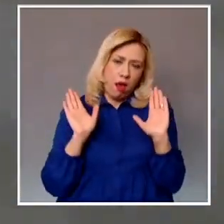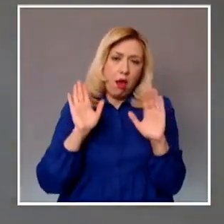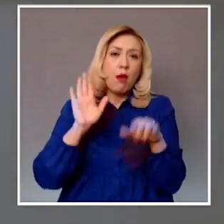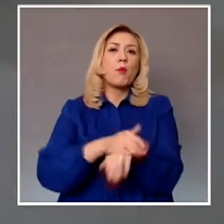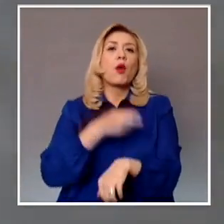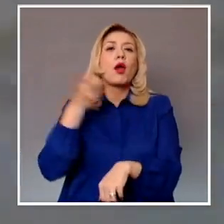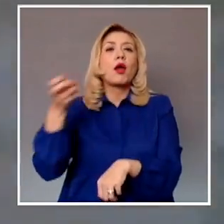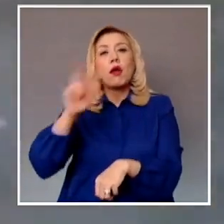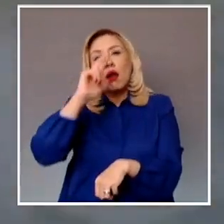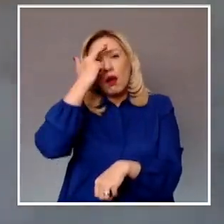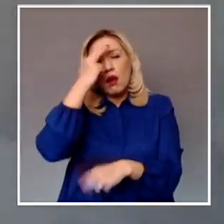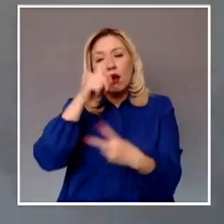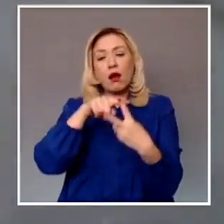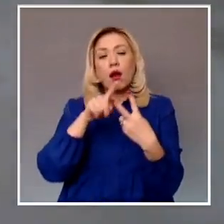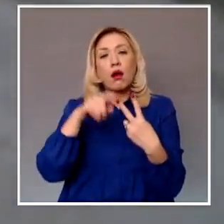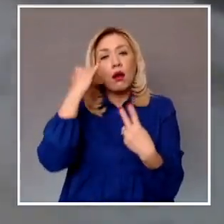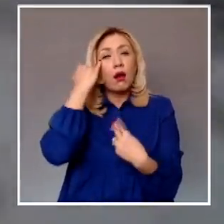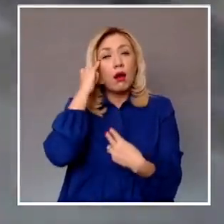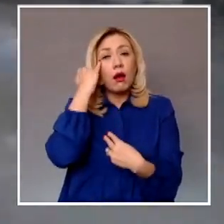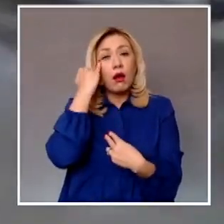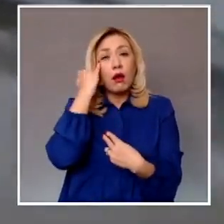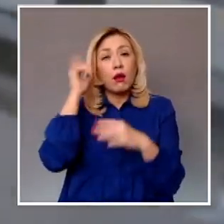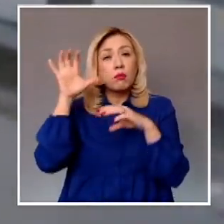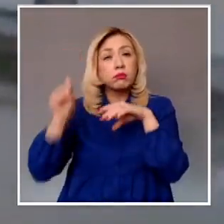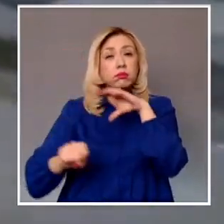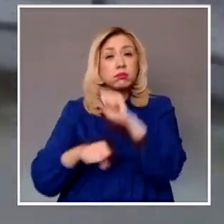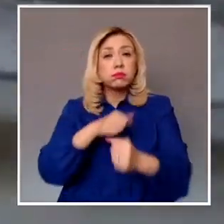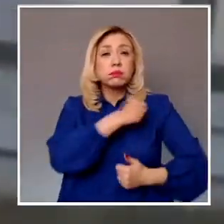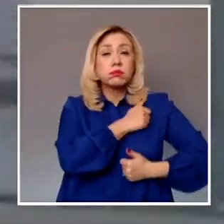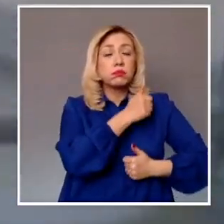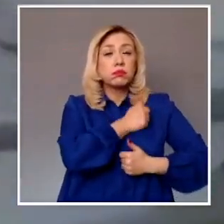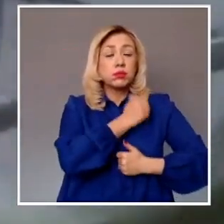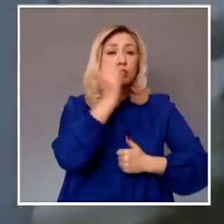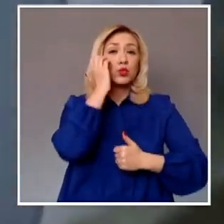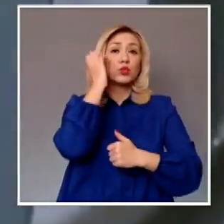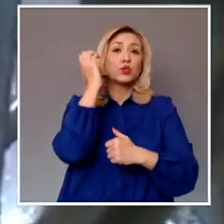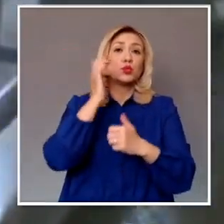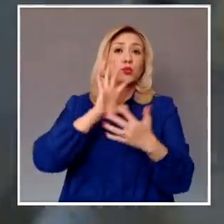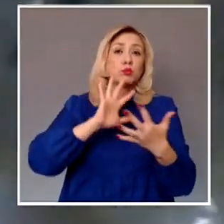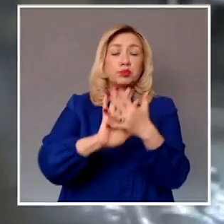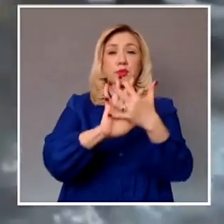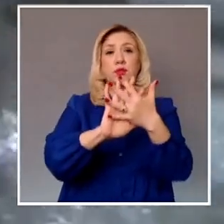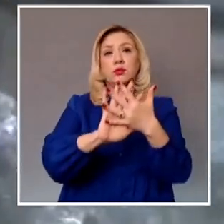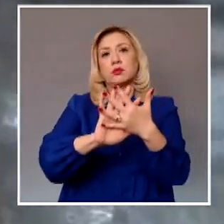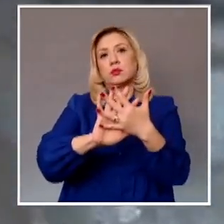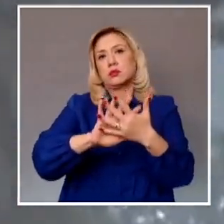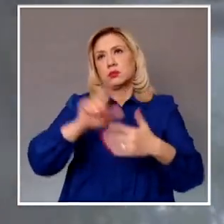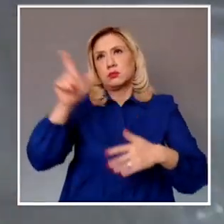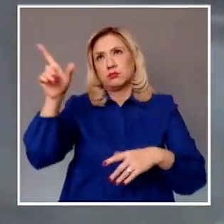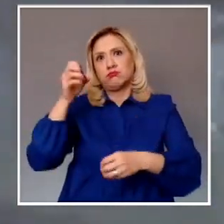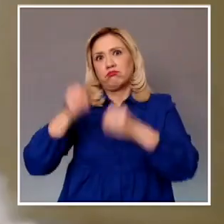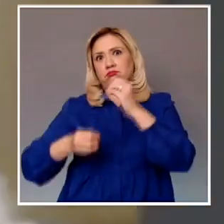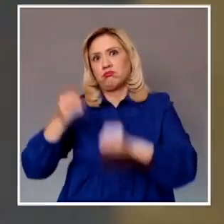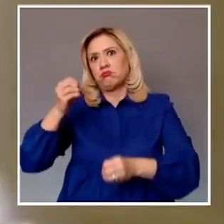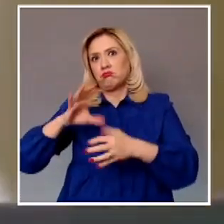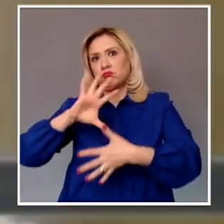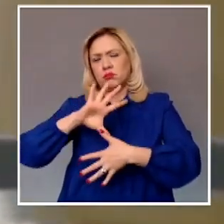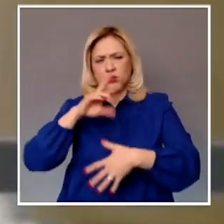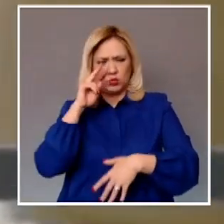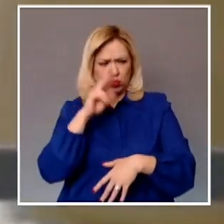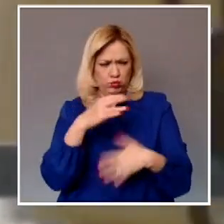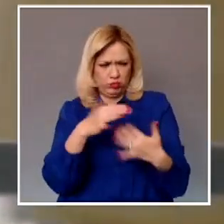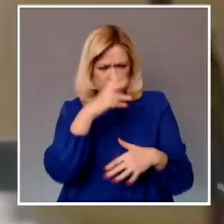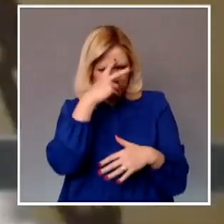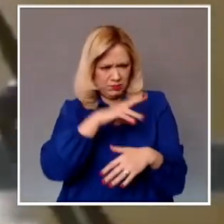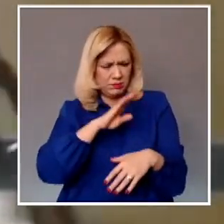condenó al Estado mexicano a revisar dicha figura. Por ello, conforme a esta determinación y al principio pro persona,